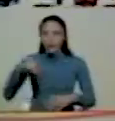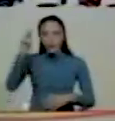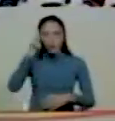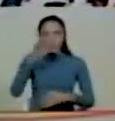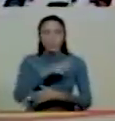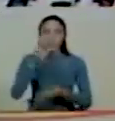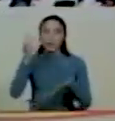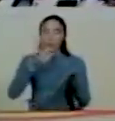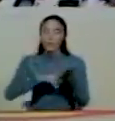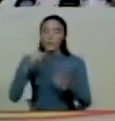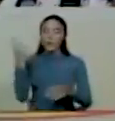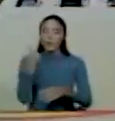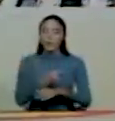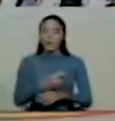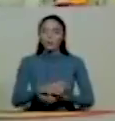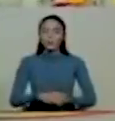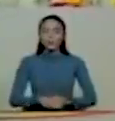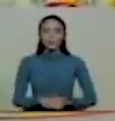Aprobado.